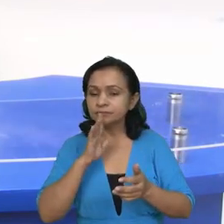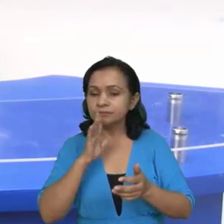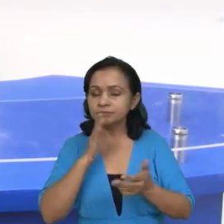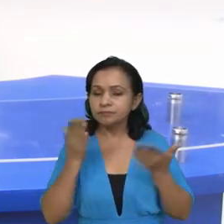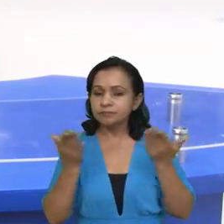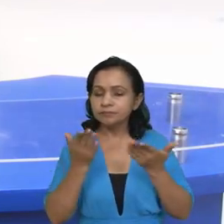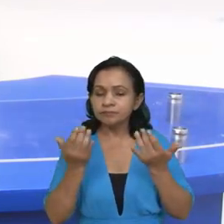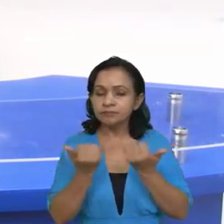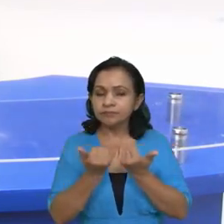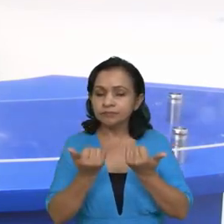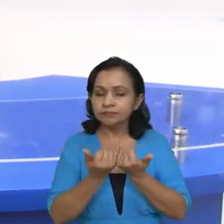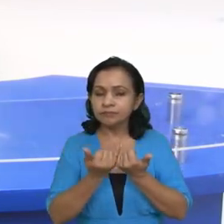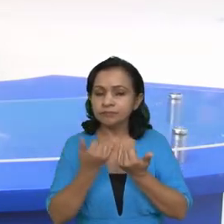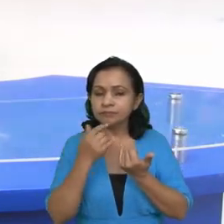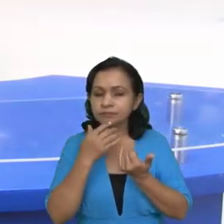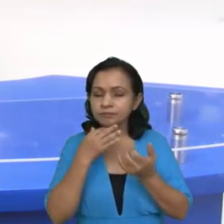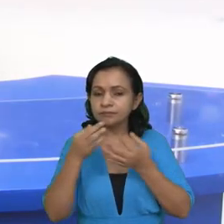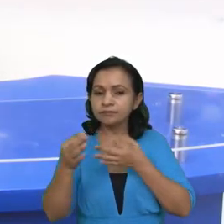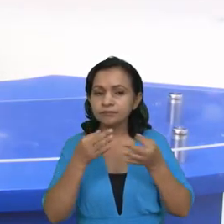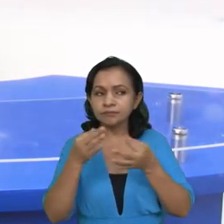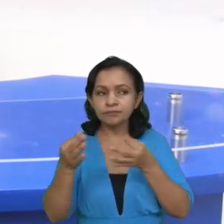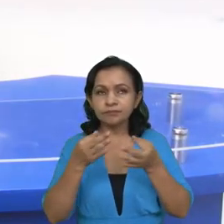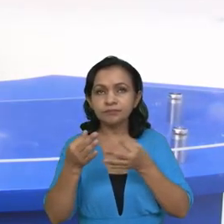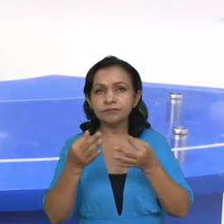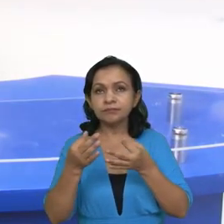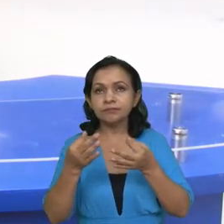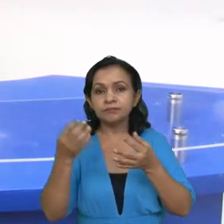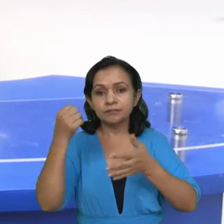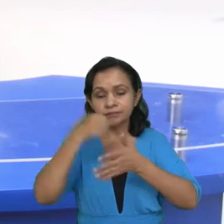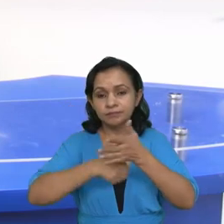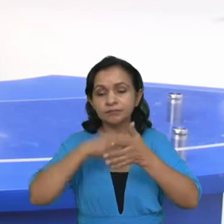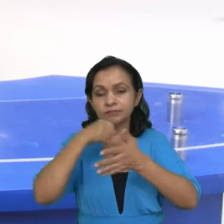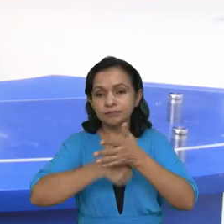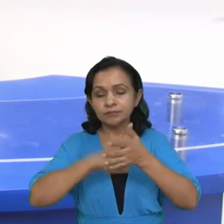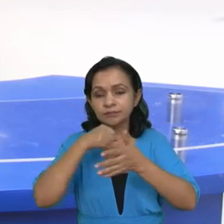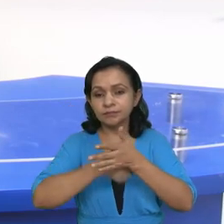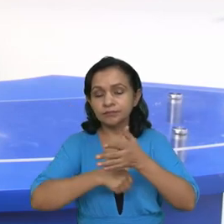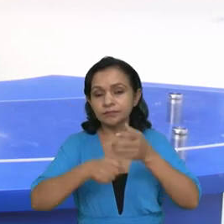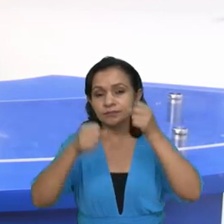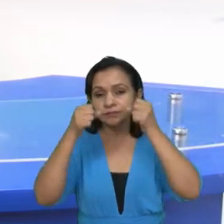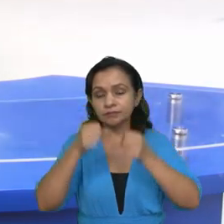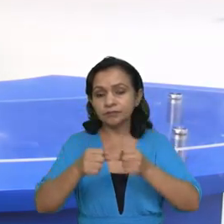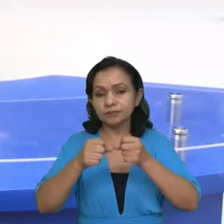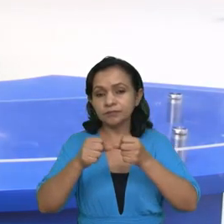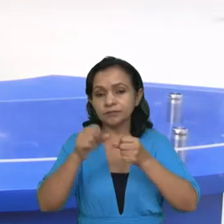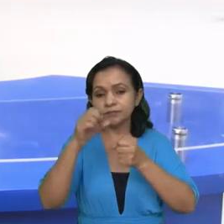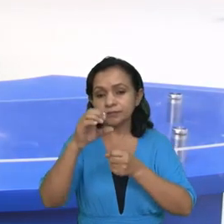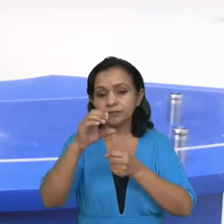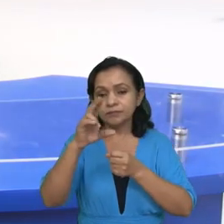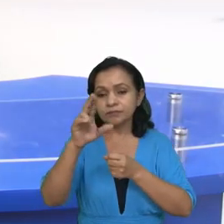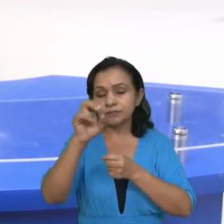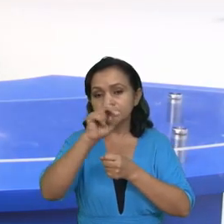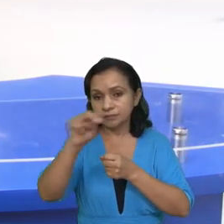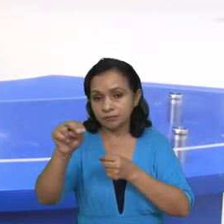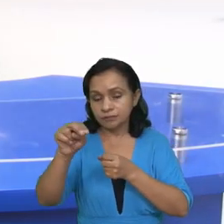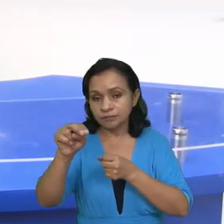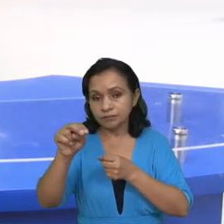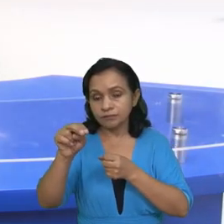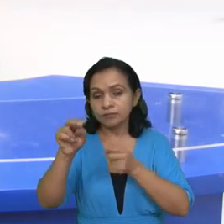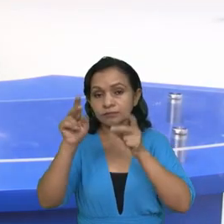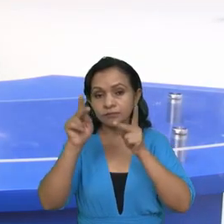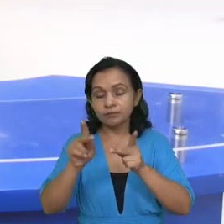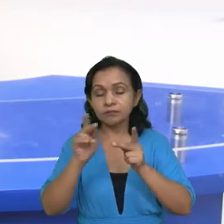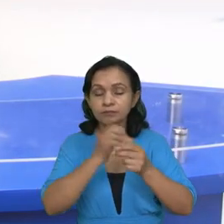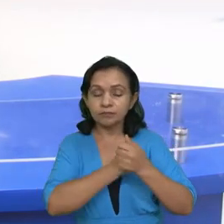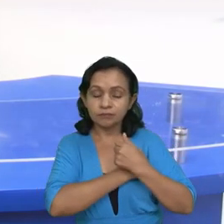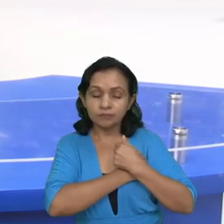homenaje se reconoció que la lucha de el compañero no lo cual fue una expresión